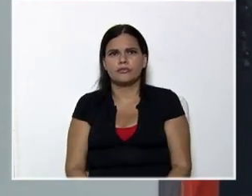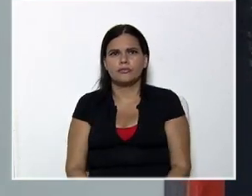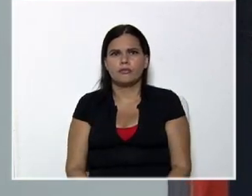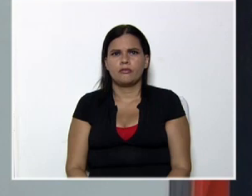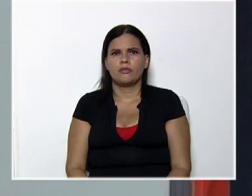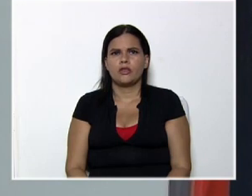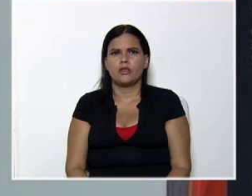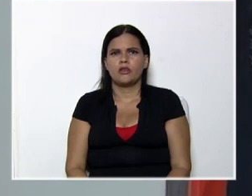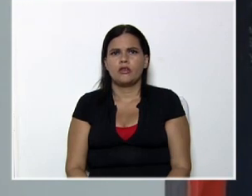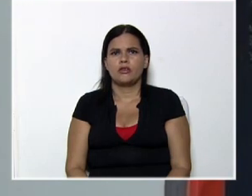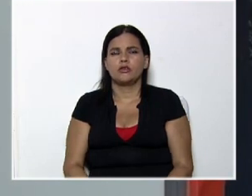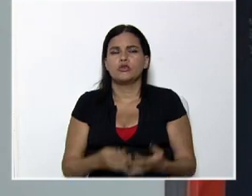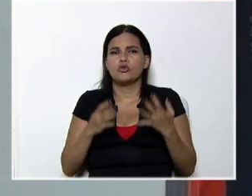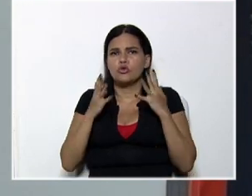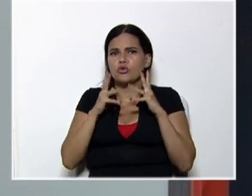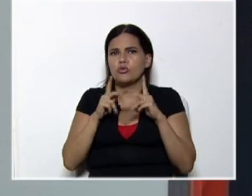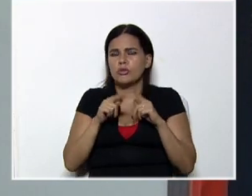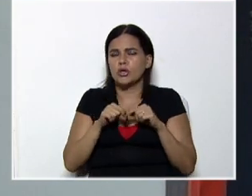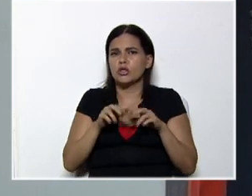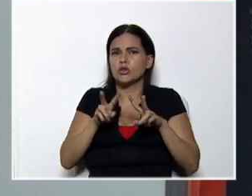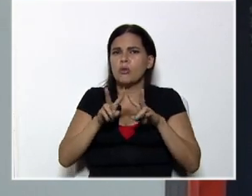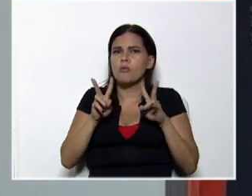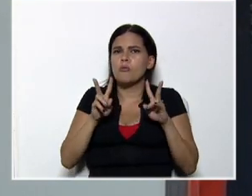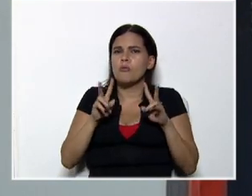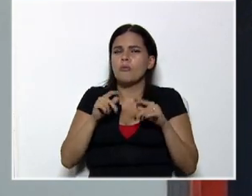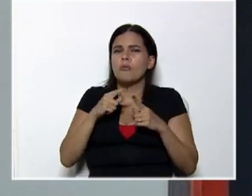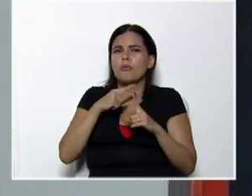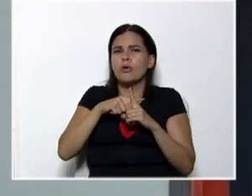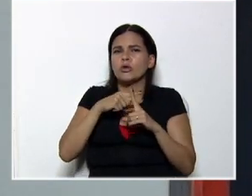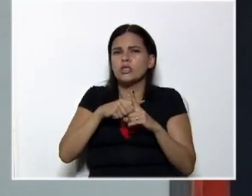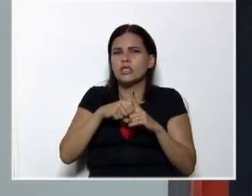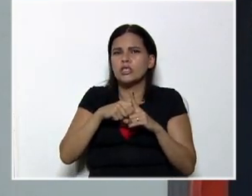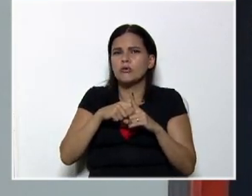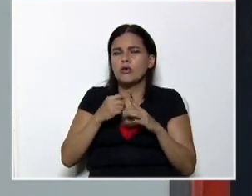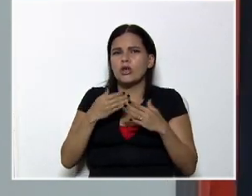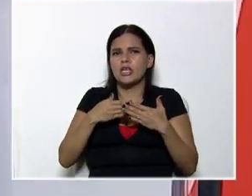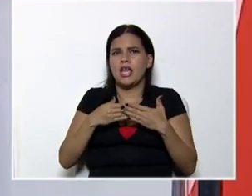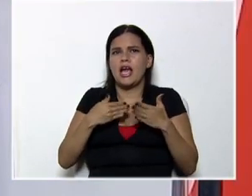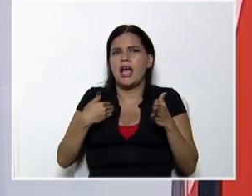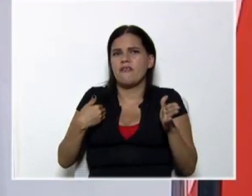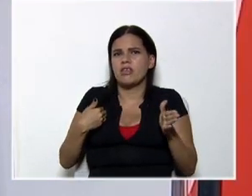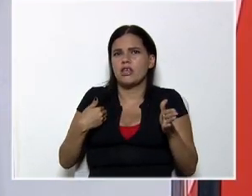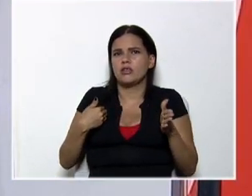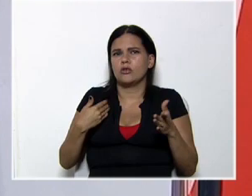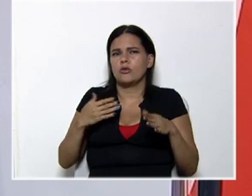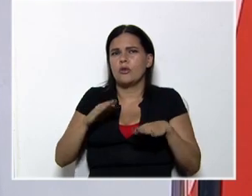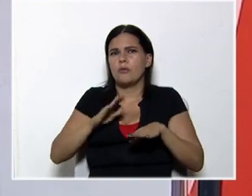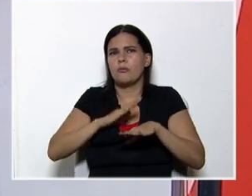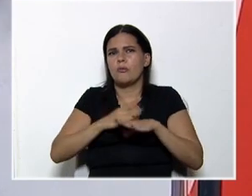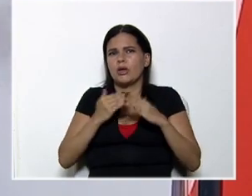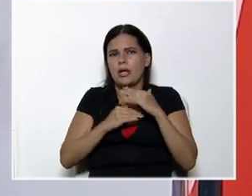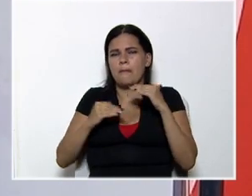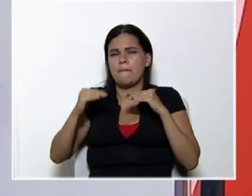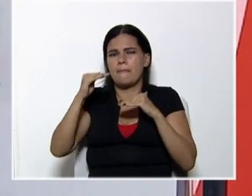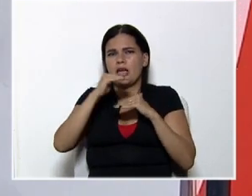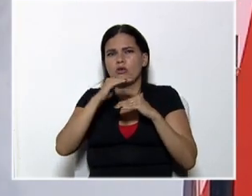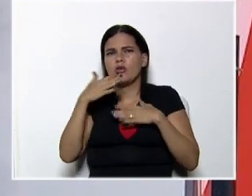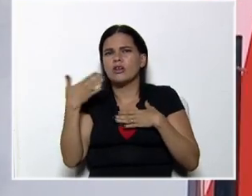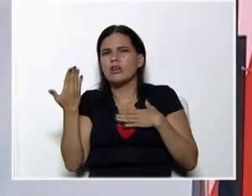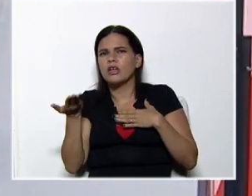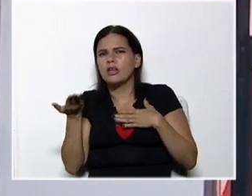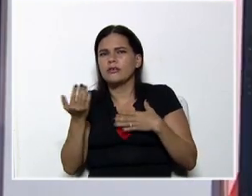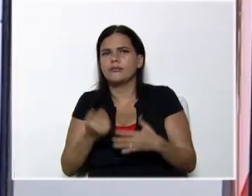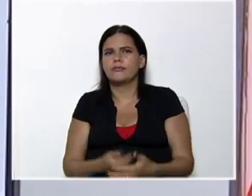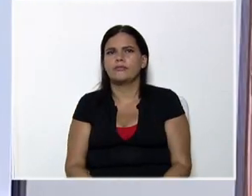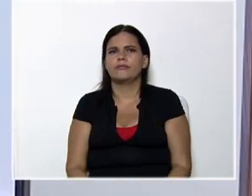que van a dar positivas y es un intervalo abierto porque es un mayor que. Cuando es